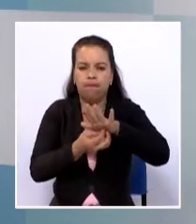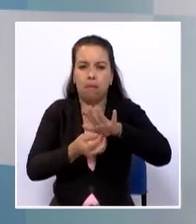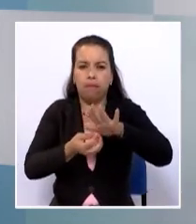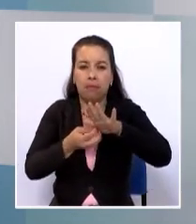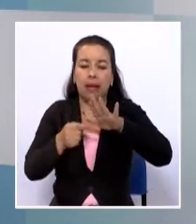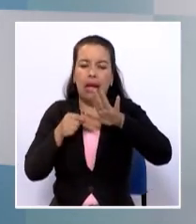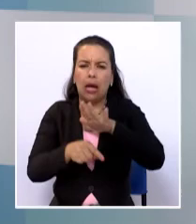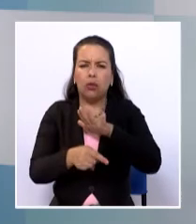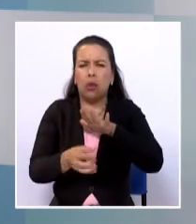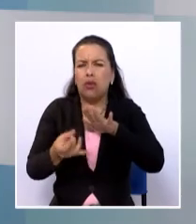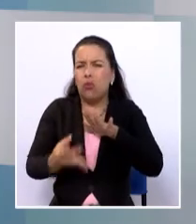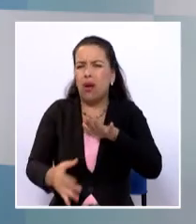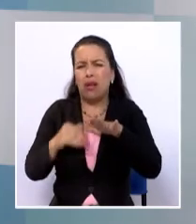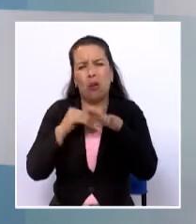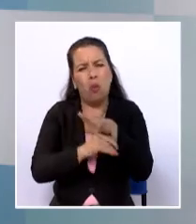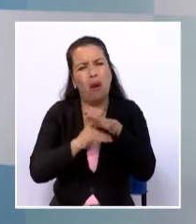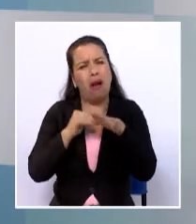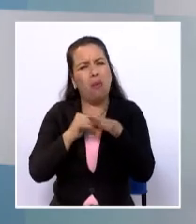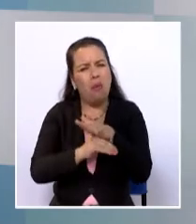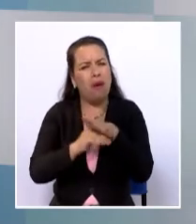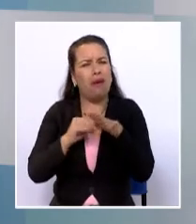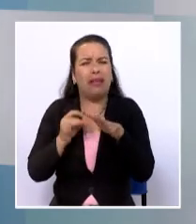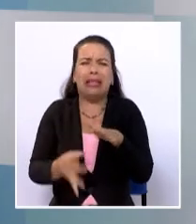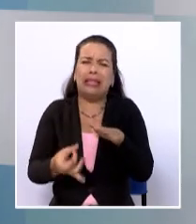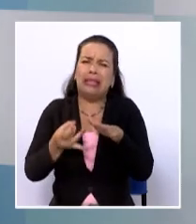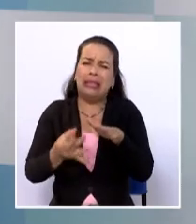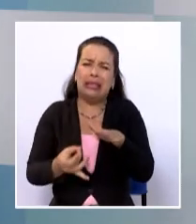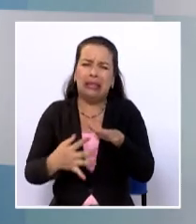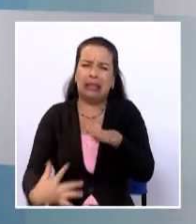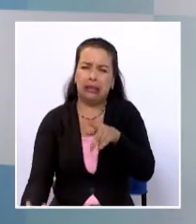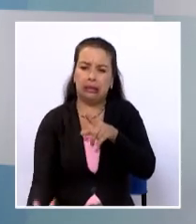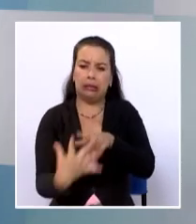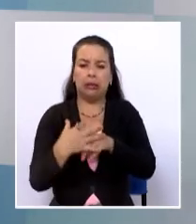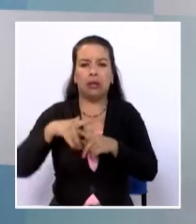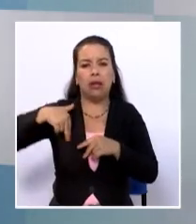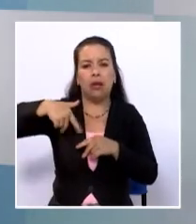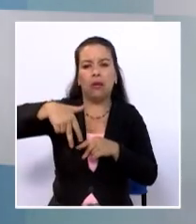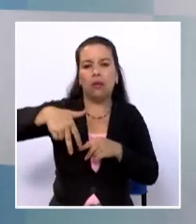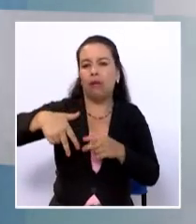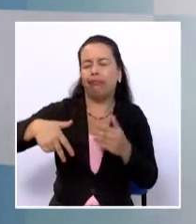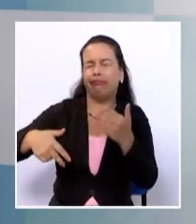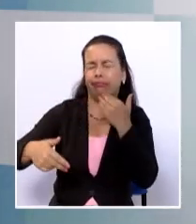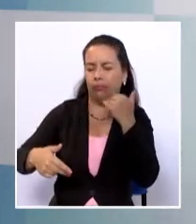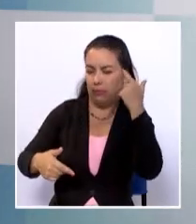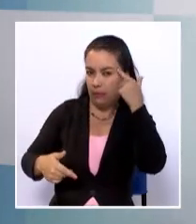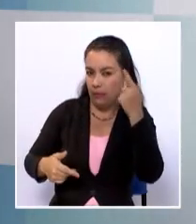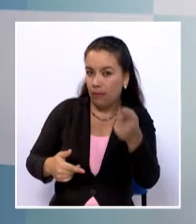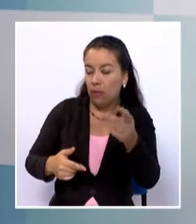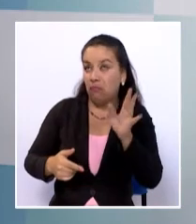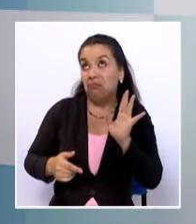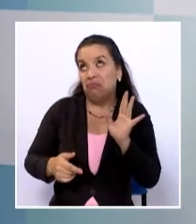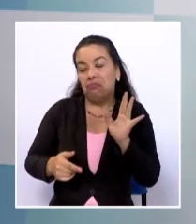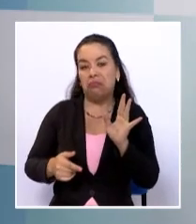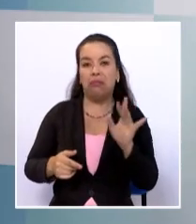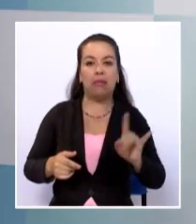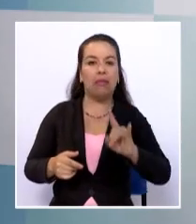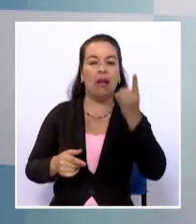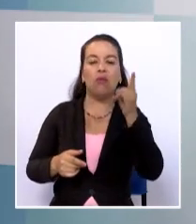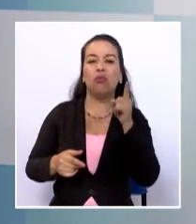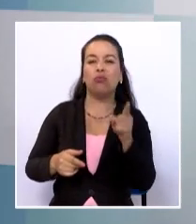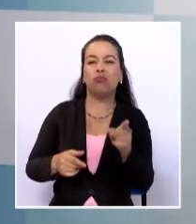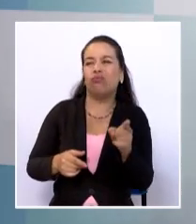la gota se empiezan a acumular ahí en ese líquido que yo les mostré y usted imagínense si usted tiene en un sitio con dos huesos muy